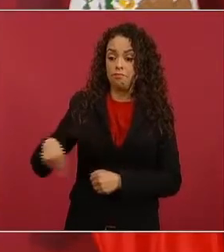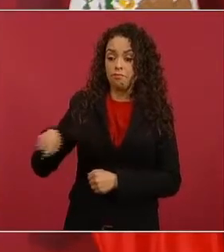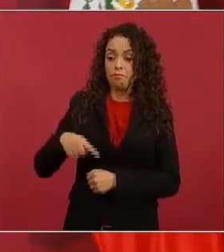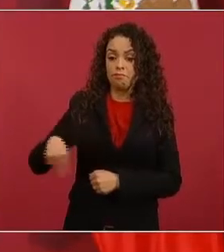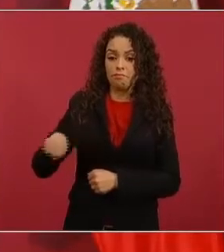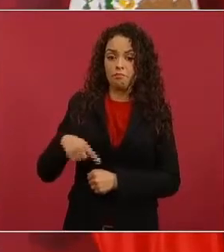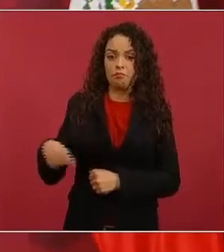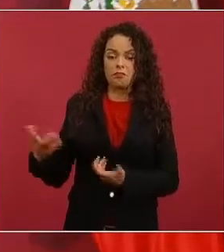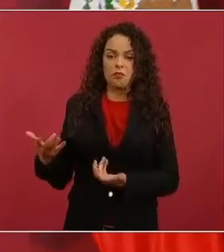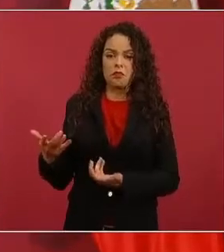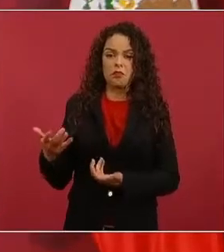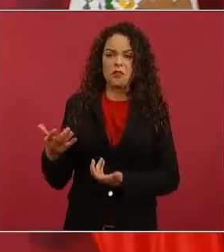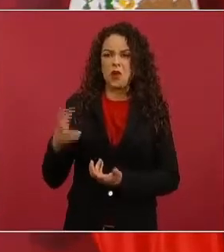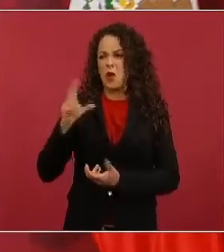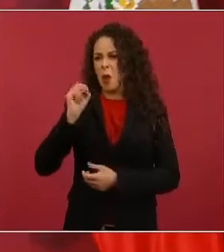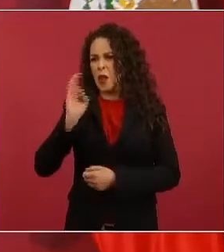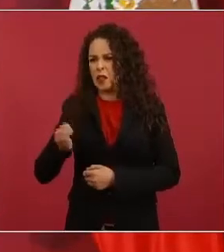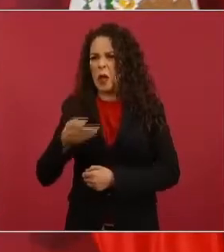fueron muy respetuosos.